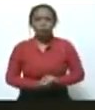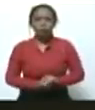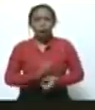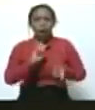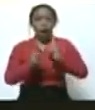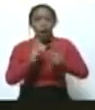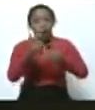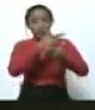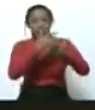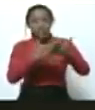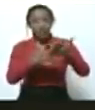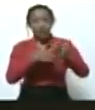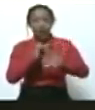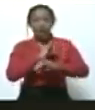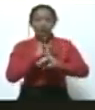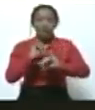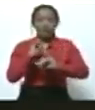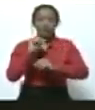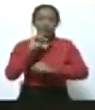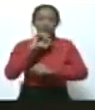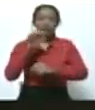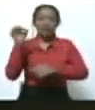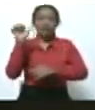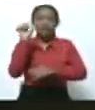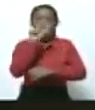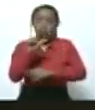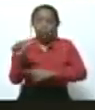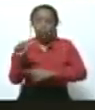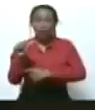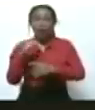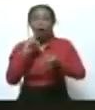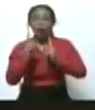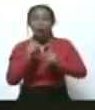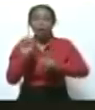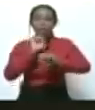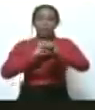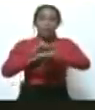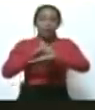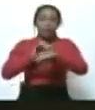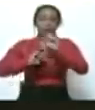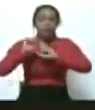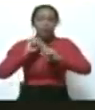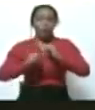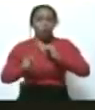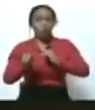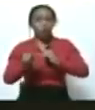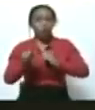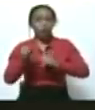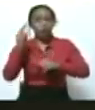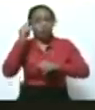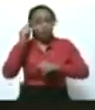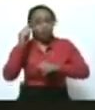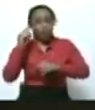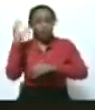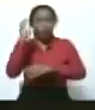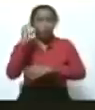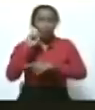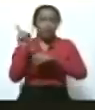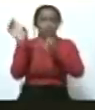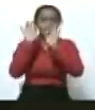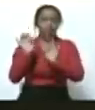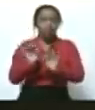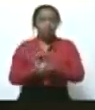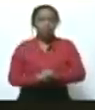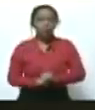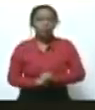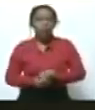notas durante el fin de semana, algunas declaraciones del ministro de Defensa también en los últimos días, el ministro de Defensa de Colombia en este sentido.